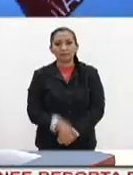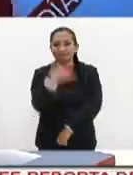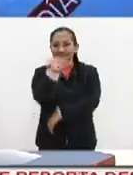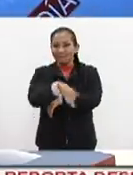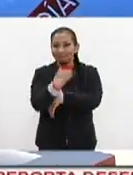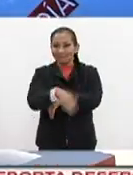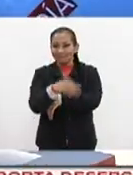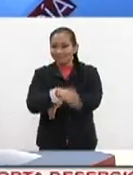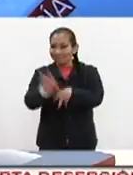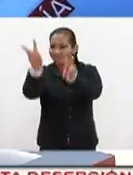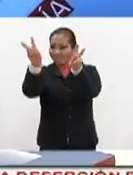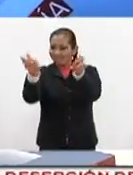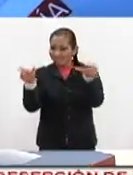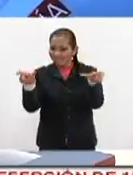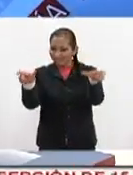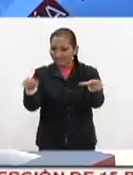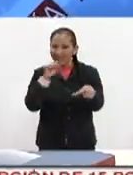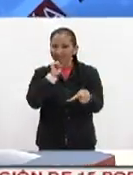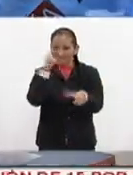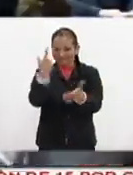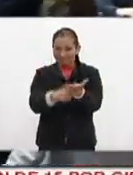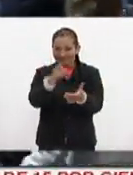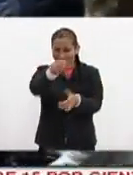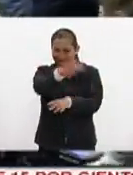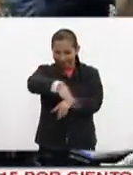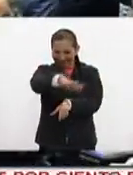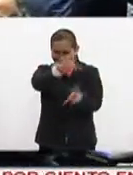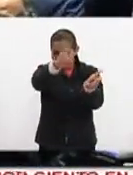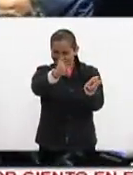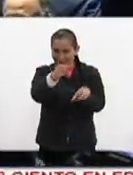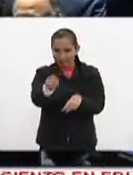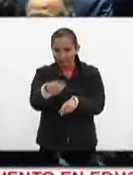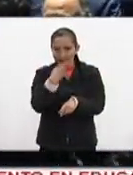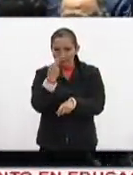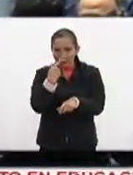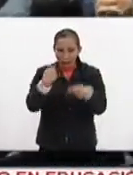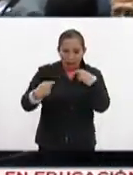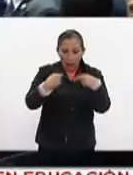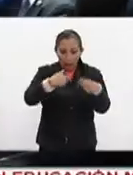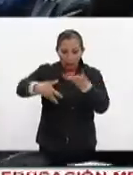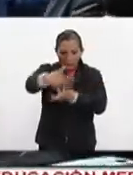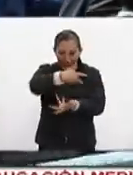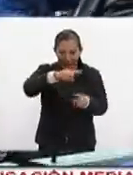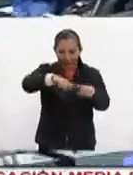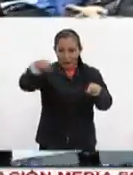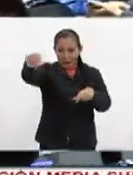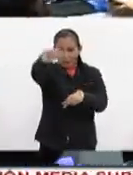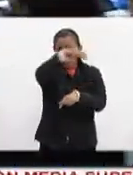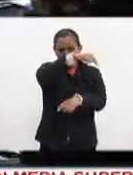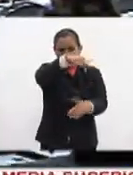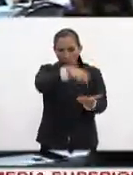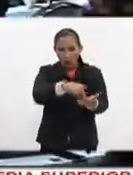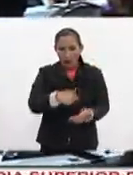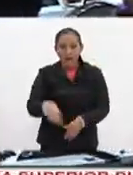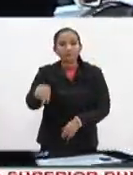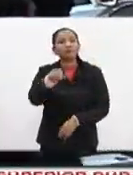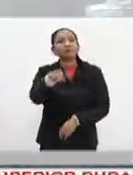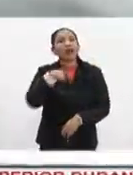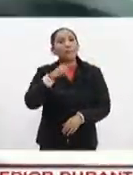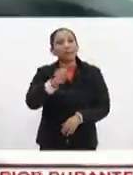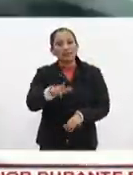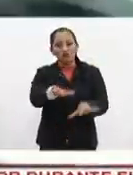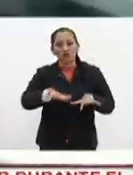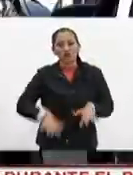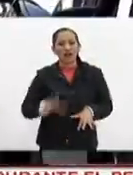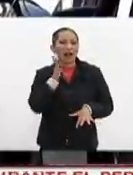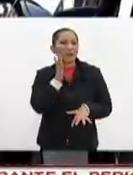Mientras tanto, y en materia de seguridad, también dentro de este contexto que se debate ampliamente en distintos sectores de la sociedad, el Pleno de la Cámara